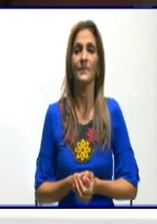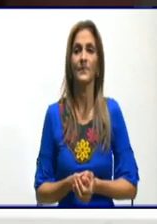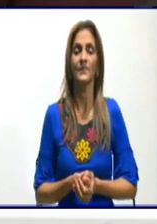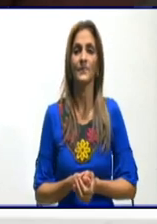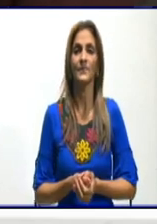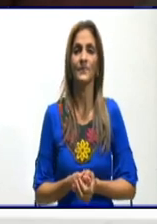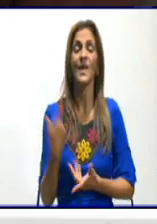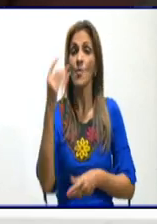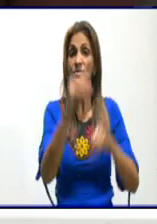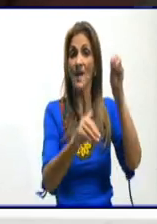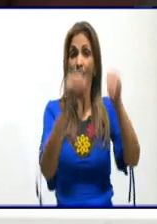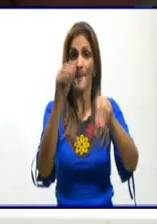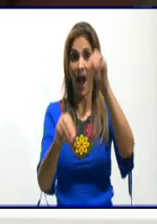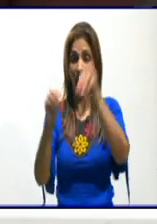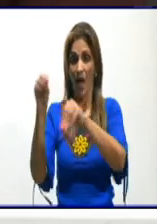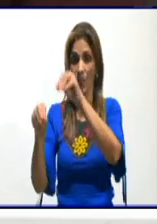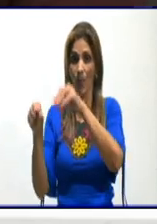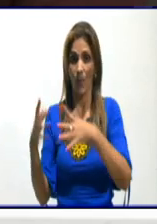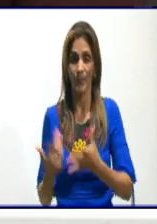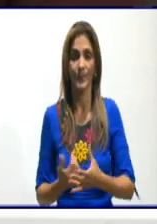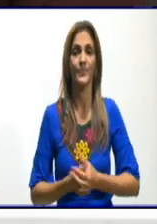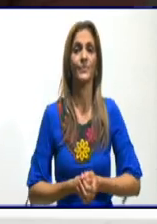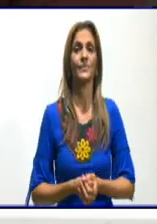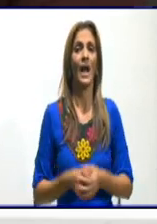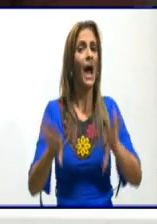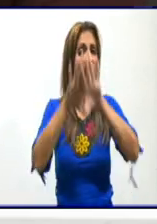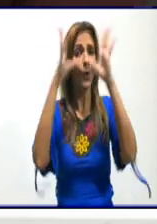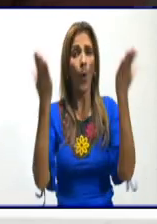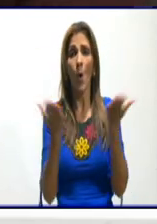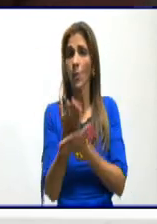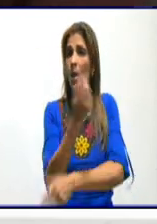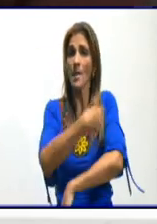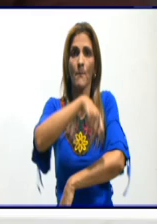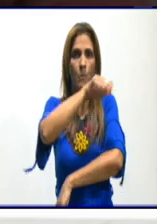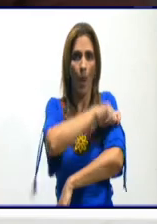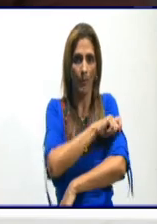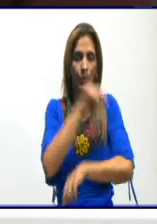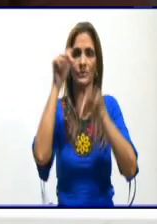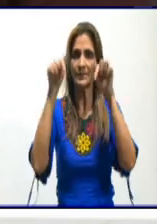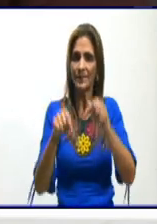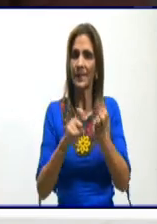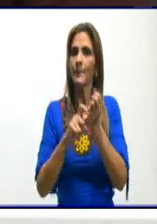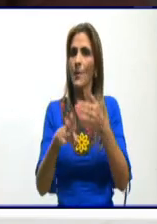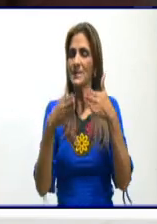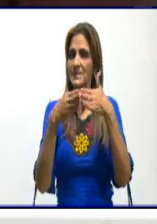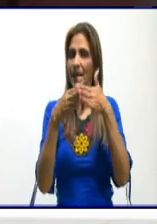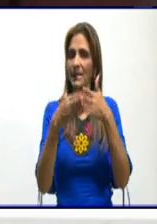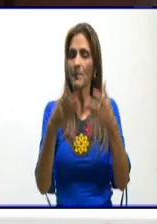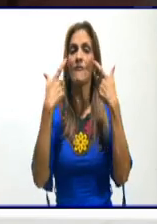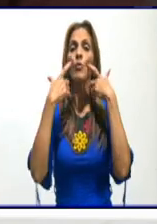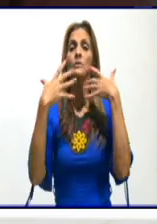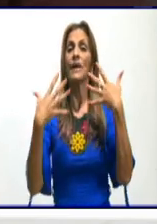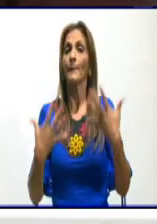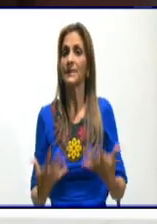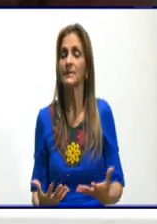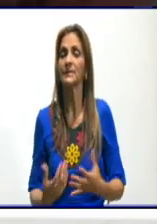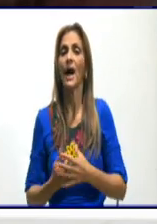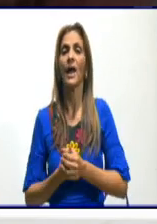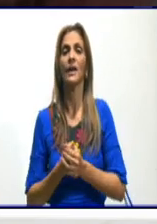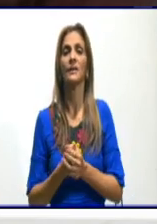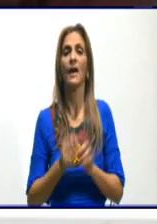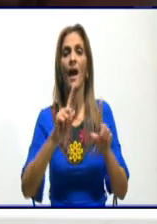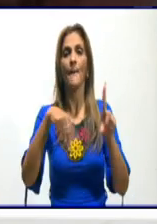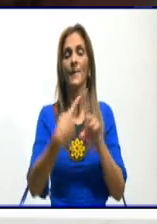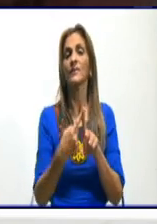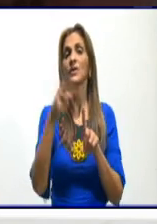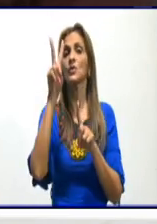Es un llamado a más del 500,000 de pobladores de esta heroica provincia y fundamental a más de los